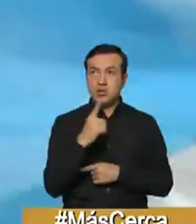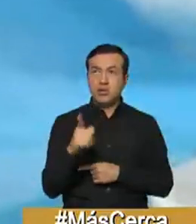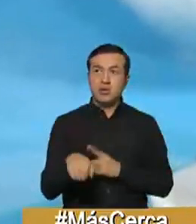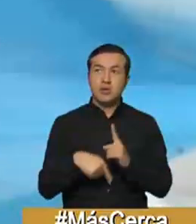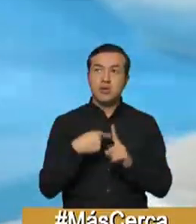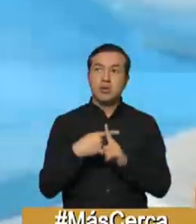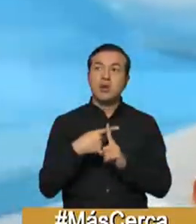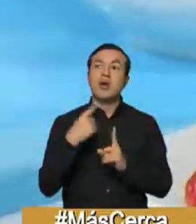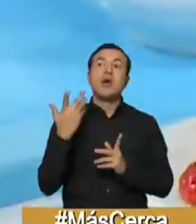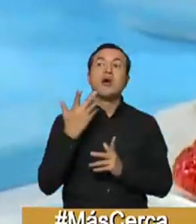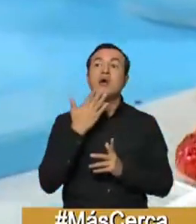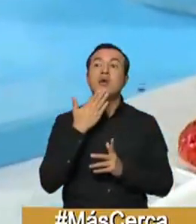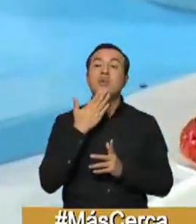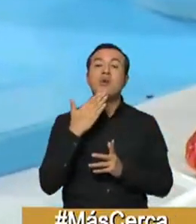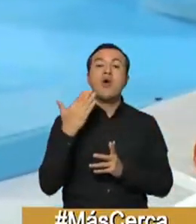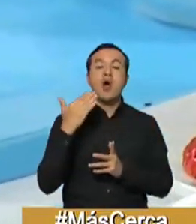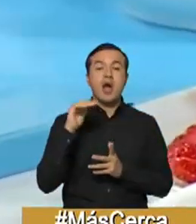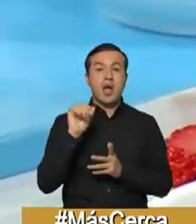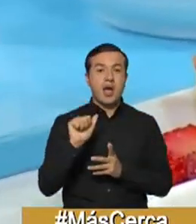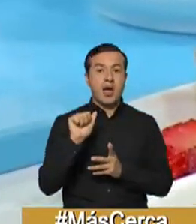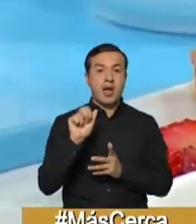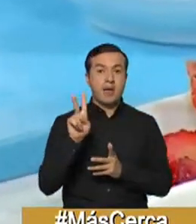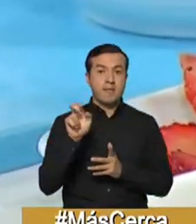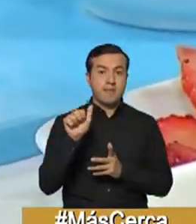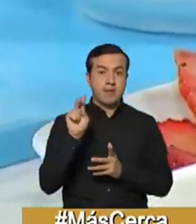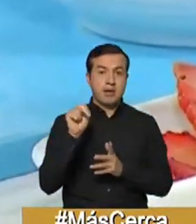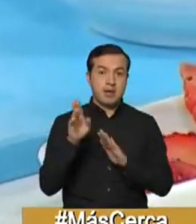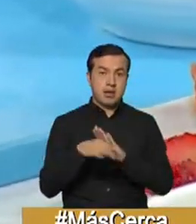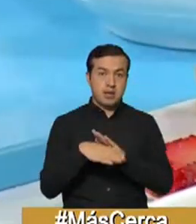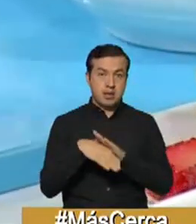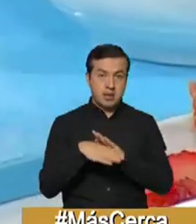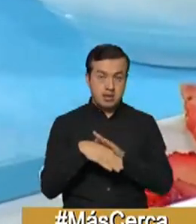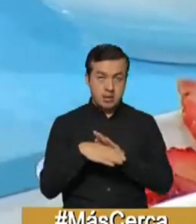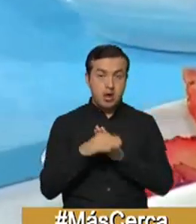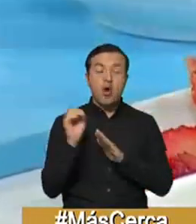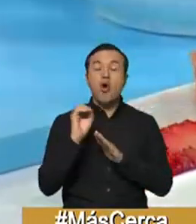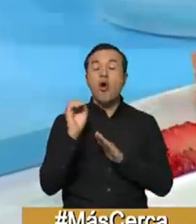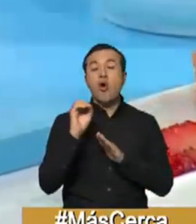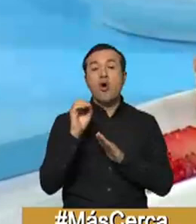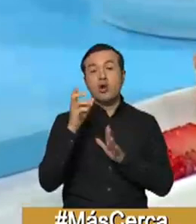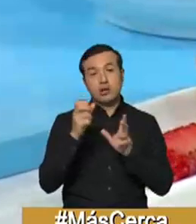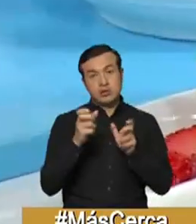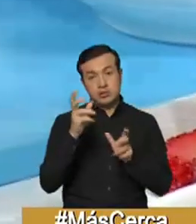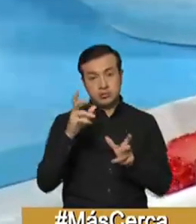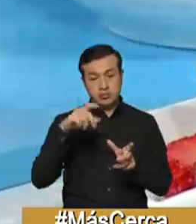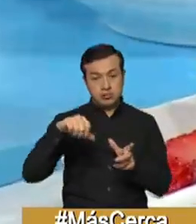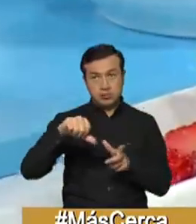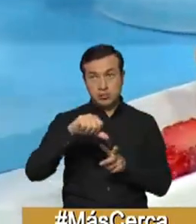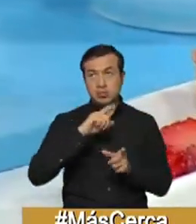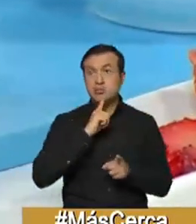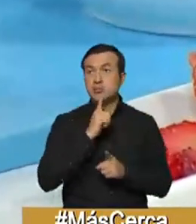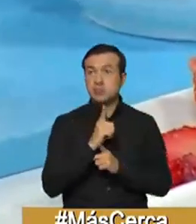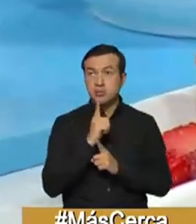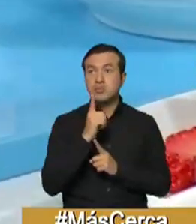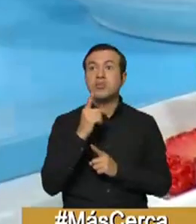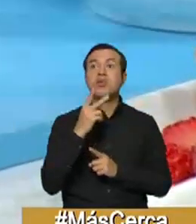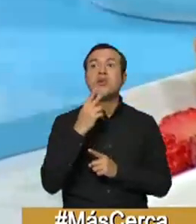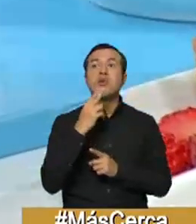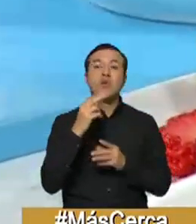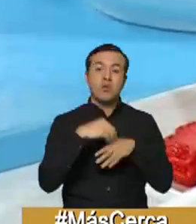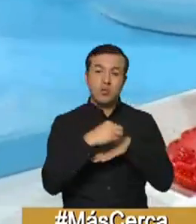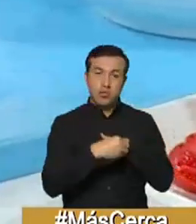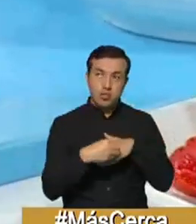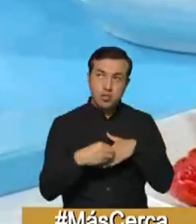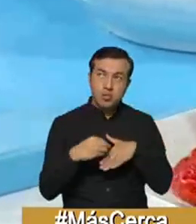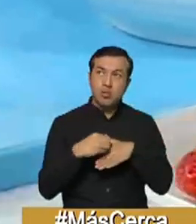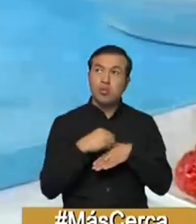es avena cocida con un poquito de leche o bebida vegetal que deseen. Le podemos poner lo mismo. Podemos poner frutillas,